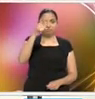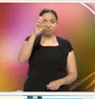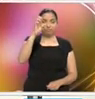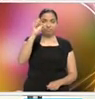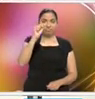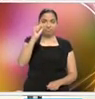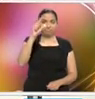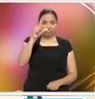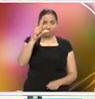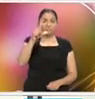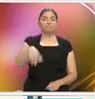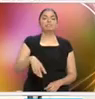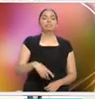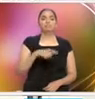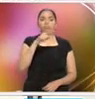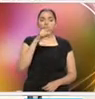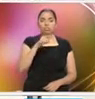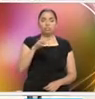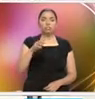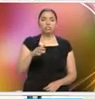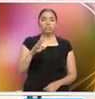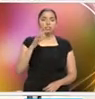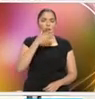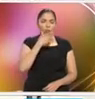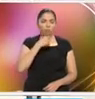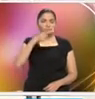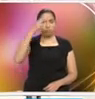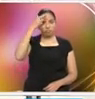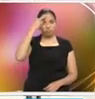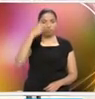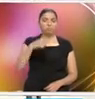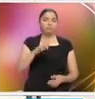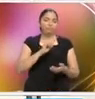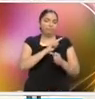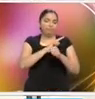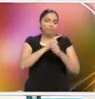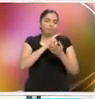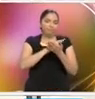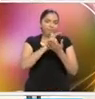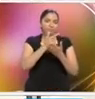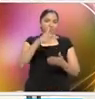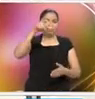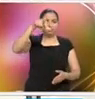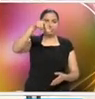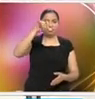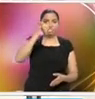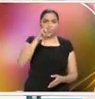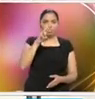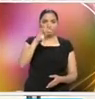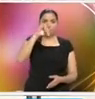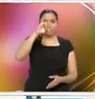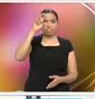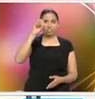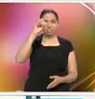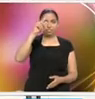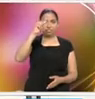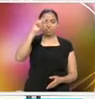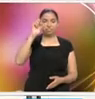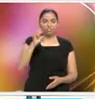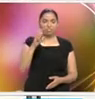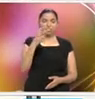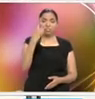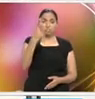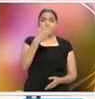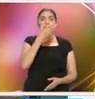con su obra del Quijote, ¿no? Entonces esto es, pues, ya desde ahí ya está como curioso Los dos el asunto. grandes.